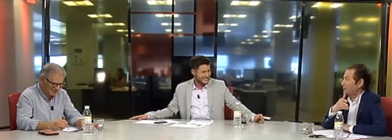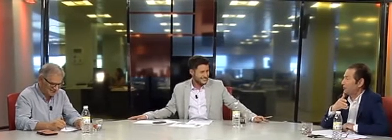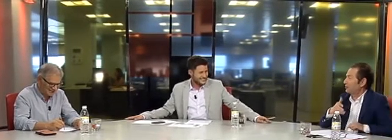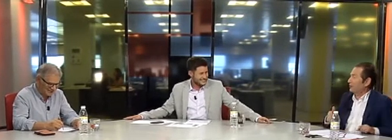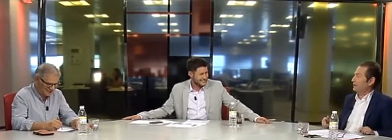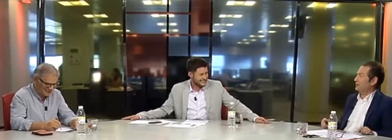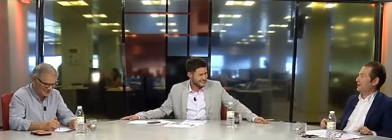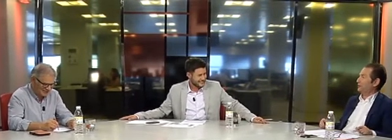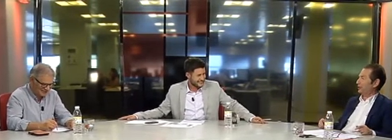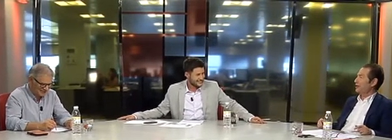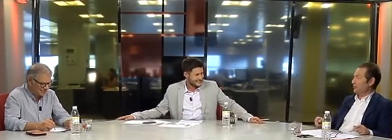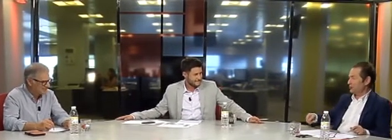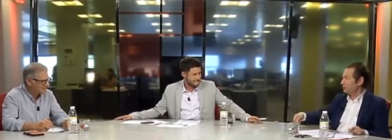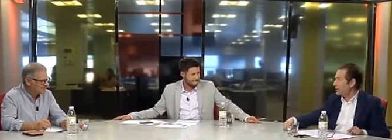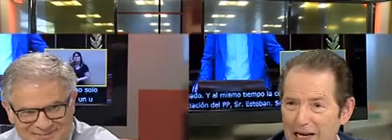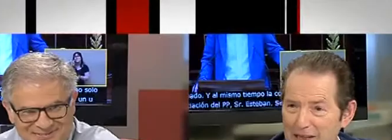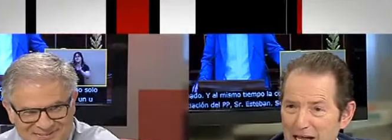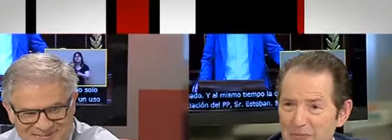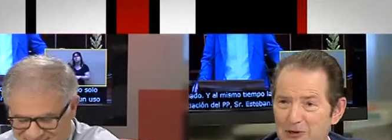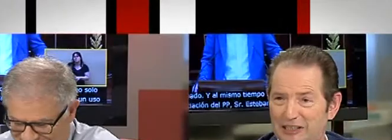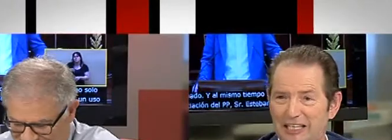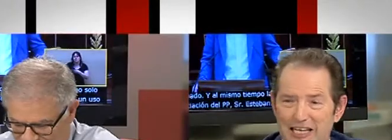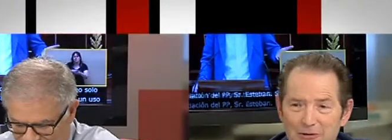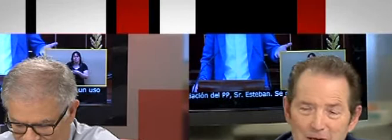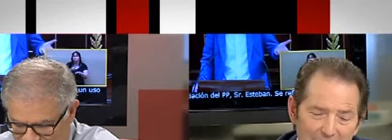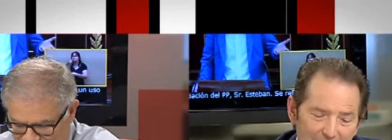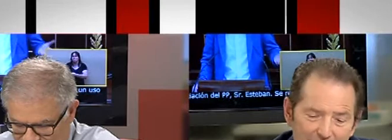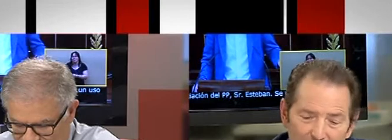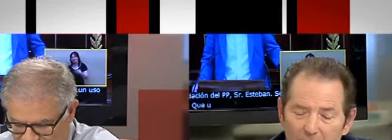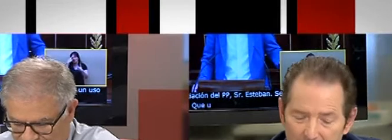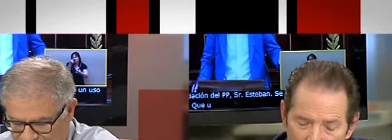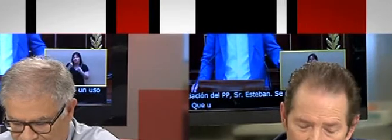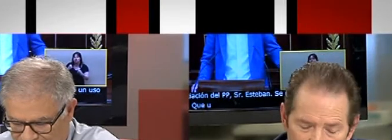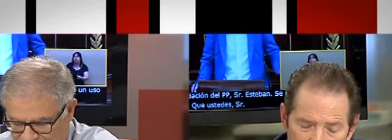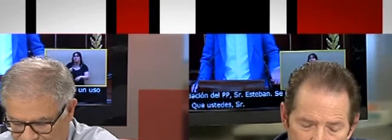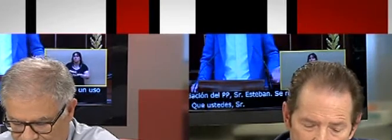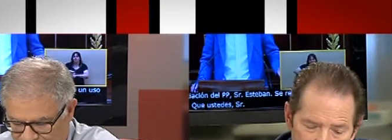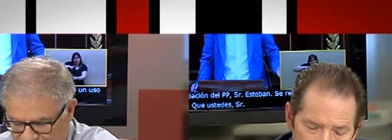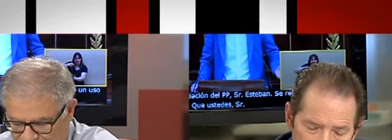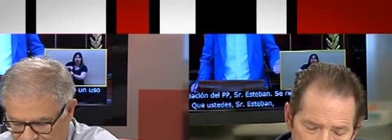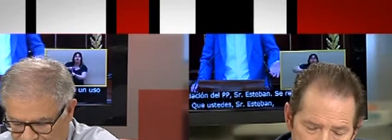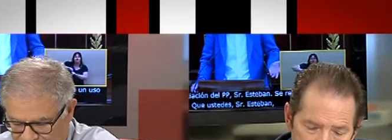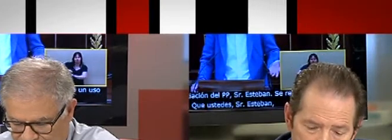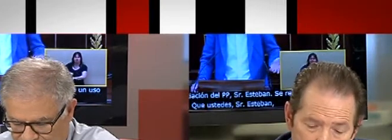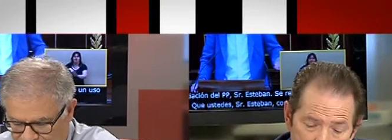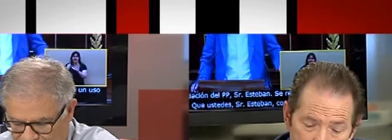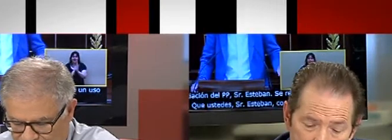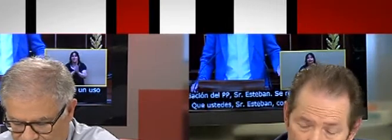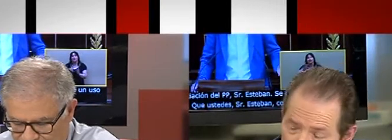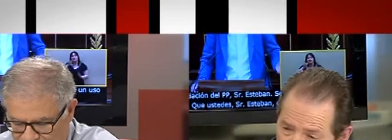con rajoy claro porque los hechos son la cantidad de millones que les han dado esto no acaba aquí